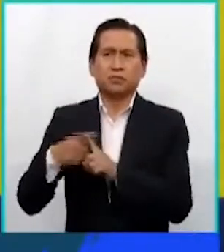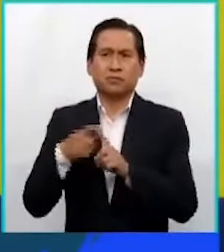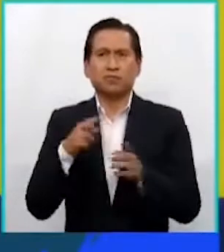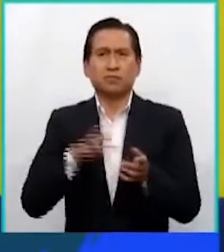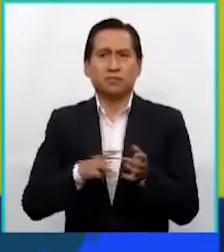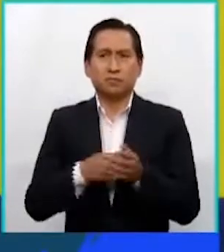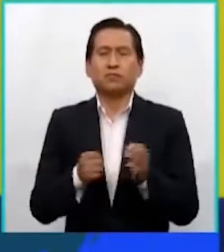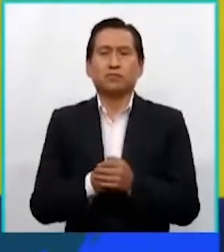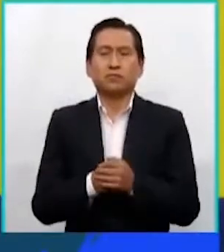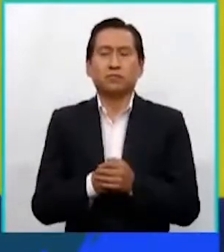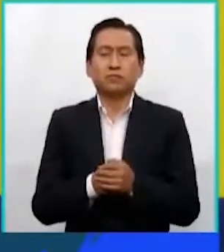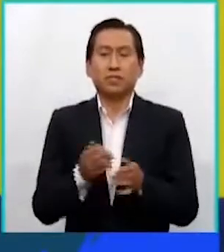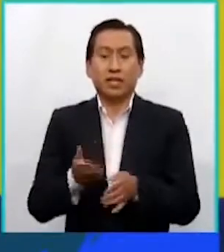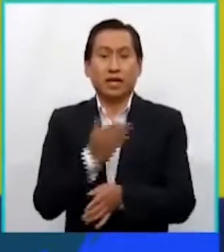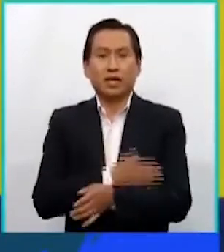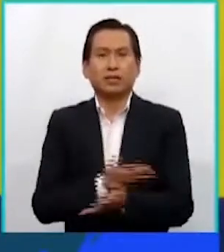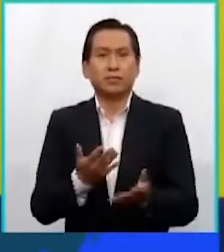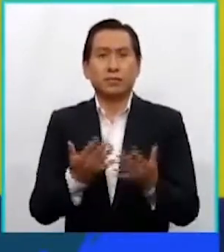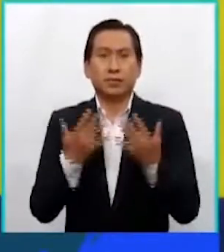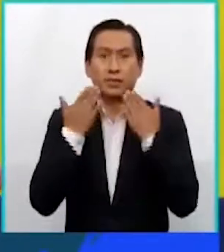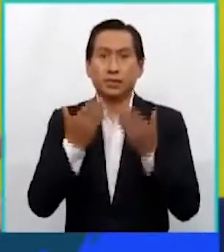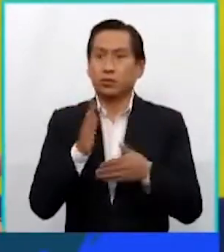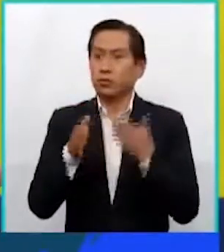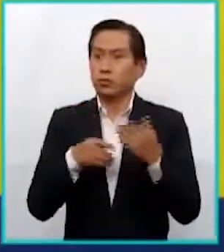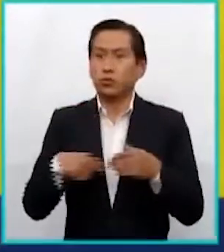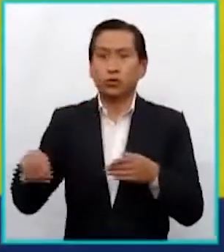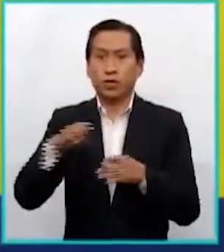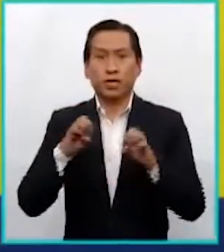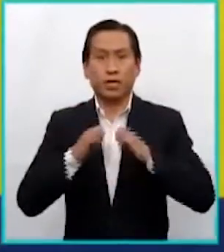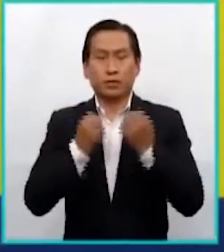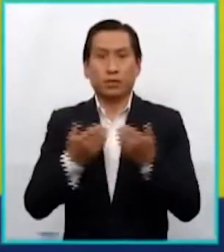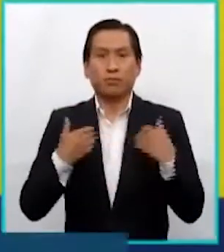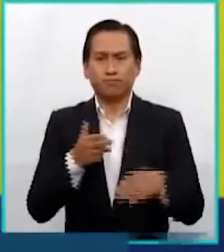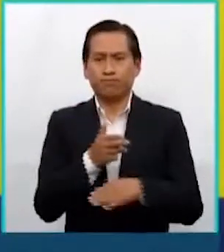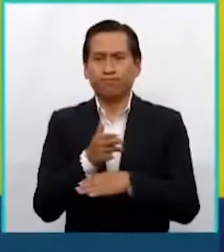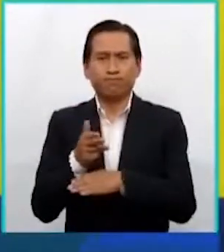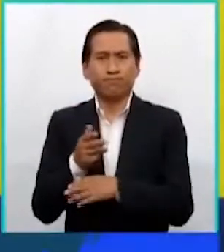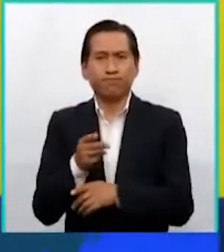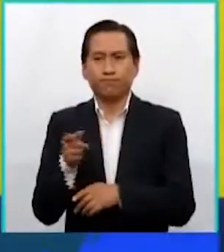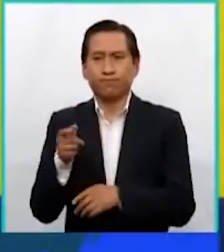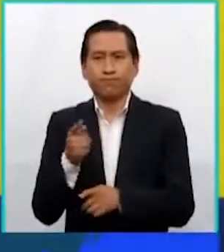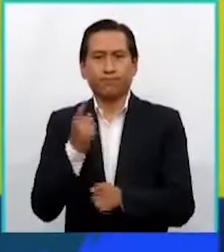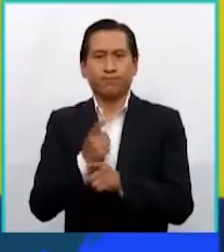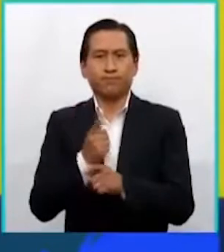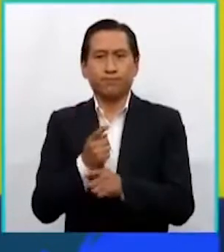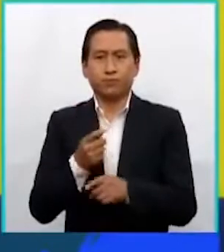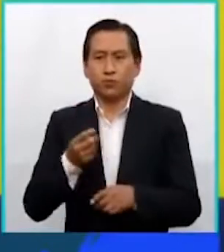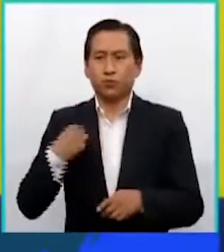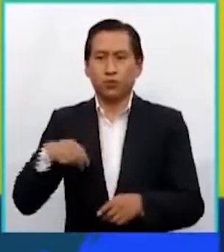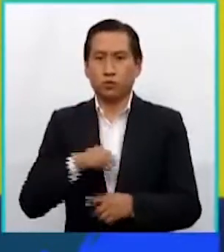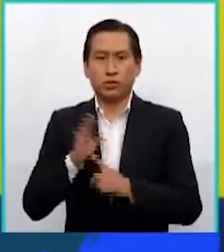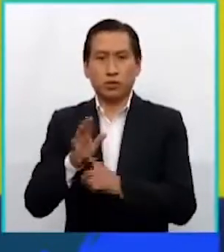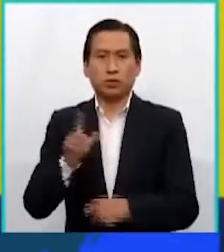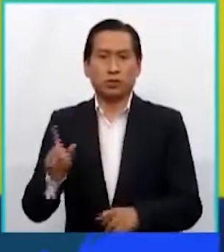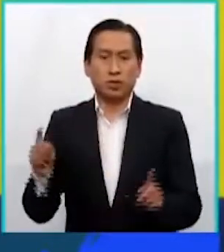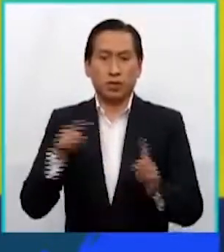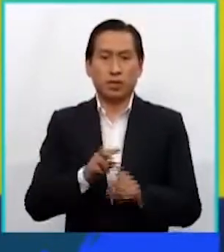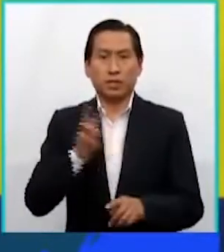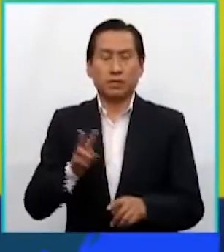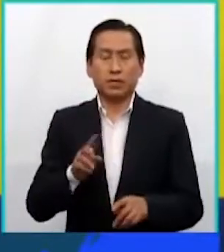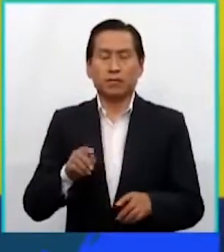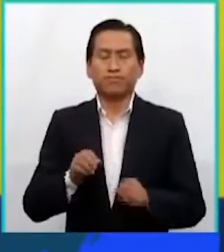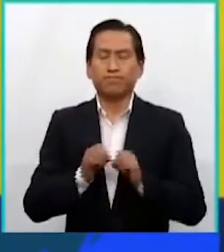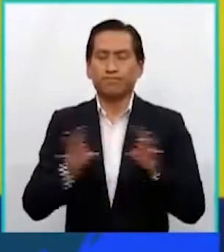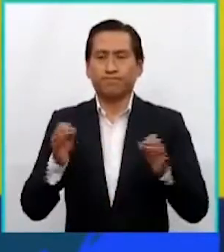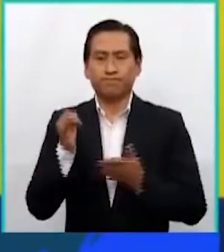estudio. Y antes de arrancar, como siempre, quiero agradecer a todo el equipo que se encuentra tras cámara, que hace posible que podamos estar acá de lunes a viernes, también a través